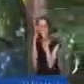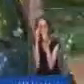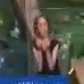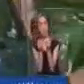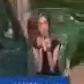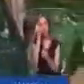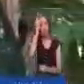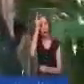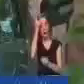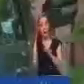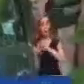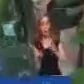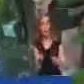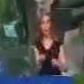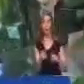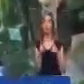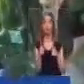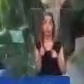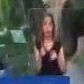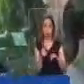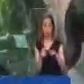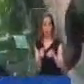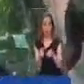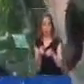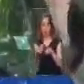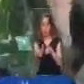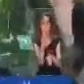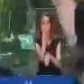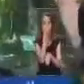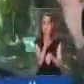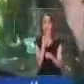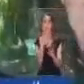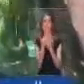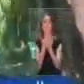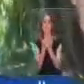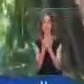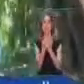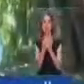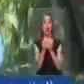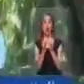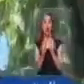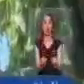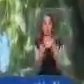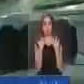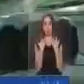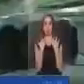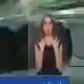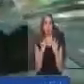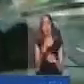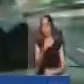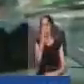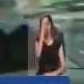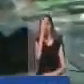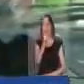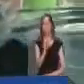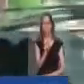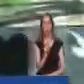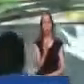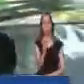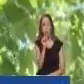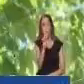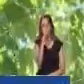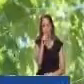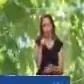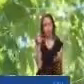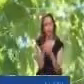resultó herido. El palo no alcanzó a golpear su rostro. Solo algunos vidrios del parabrisas saltaron a su cuerpo. Un accidente poco